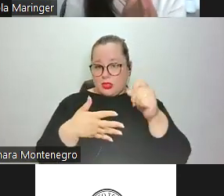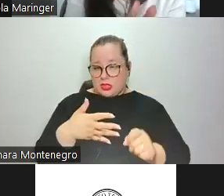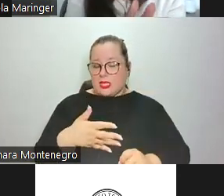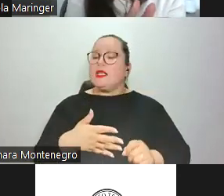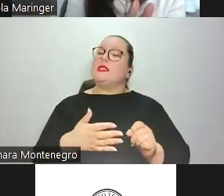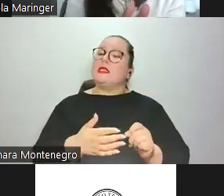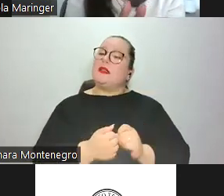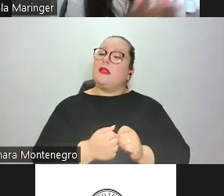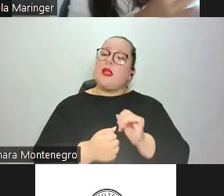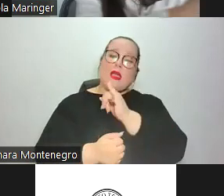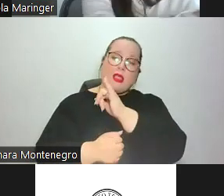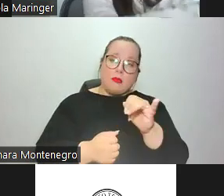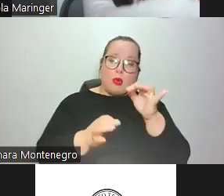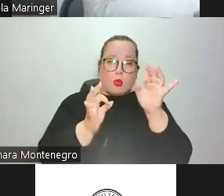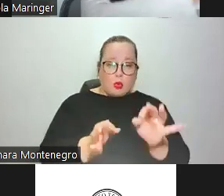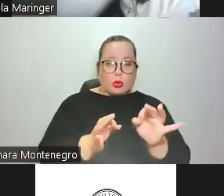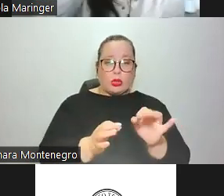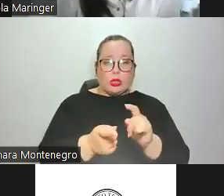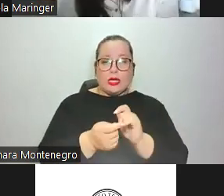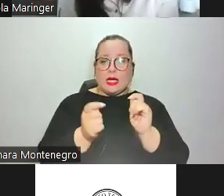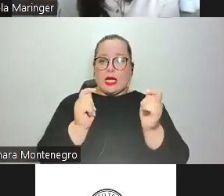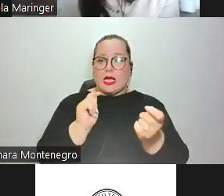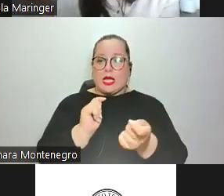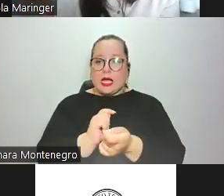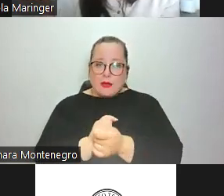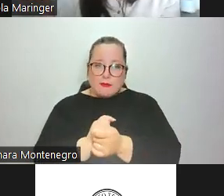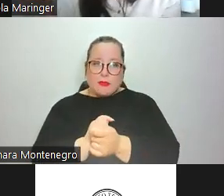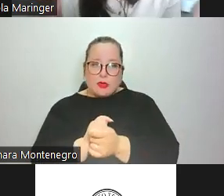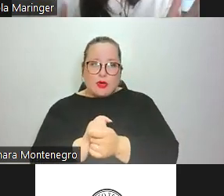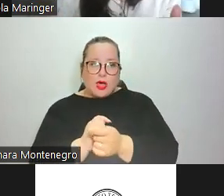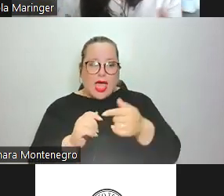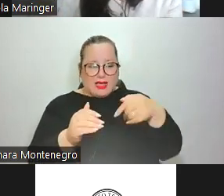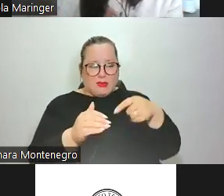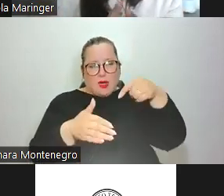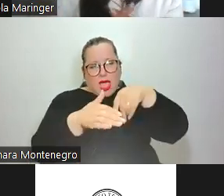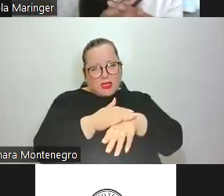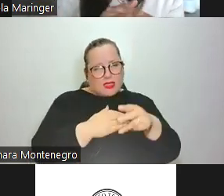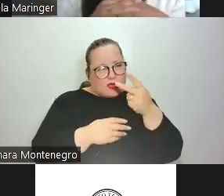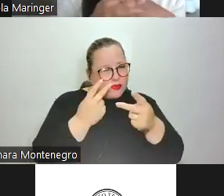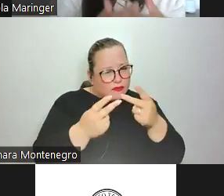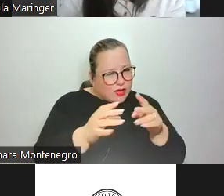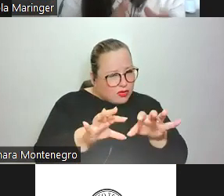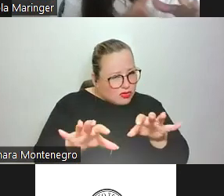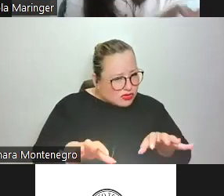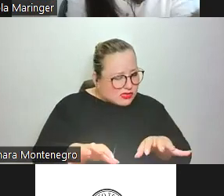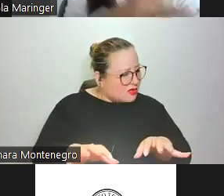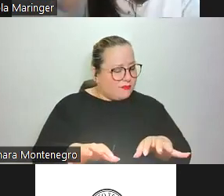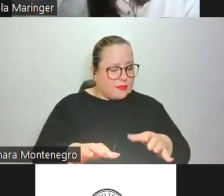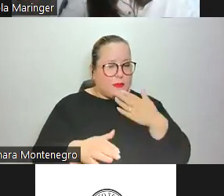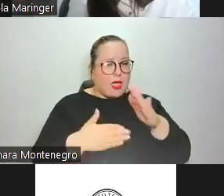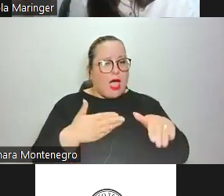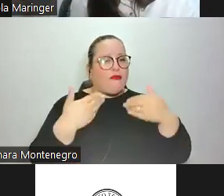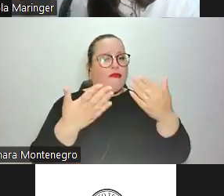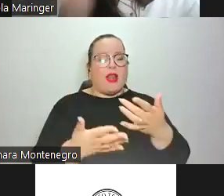y efectivamente había cambiado mi polo introversión a la extroversión. Wow. Entonces, ¿y por qué? Porque